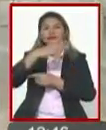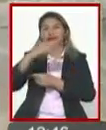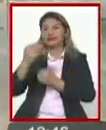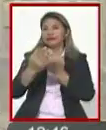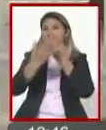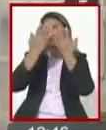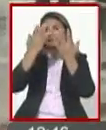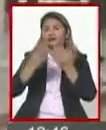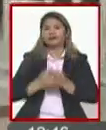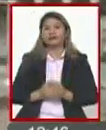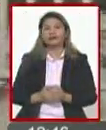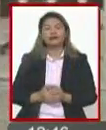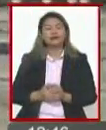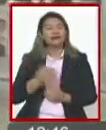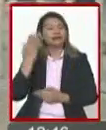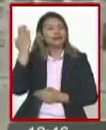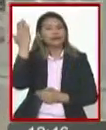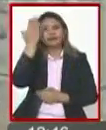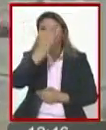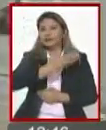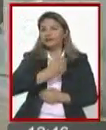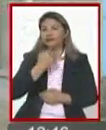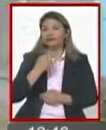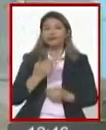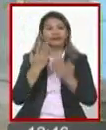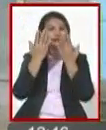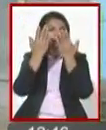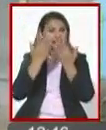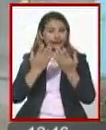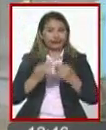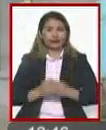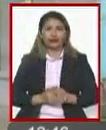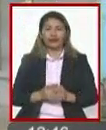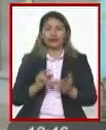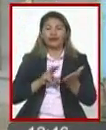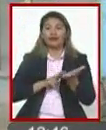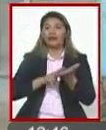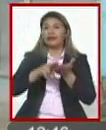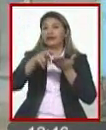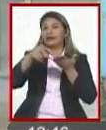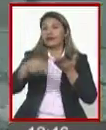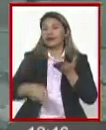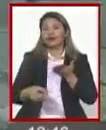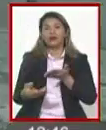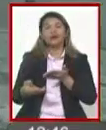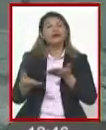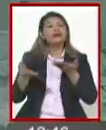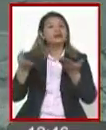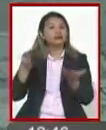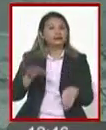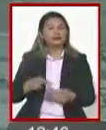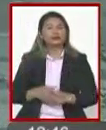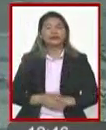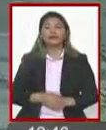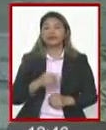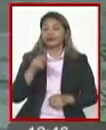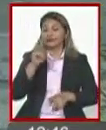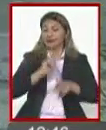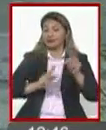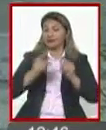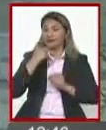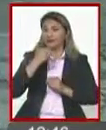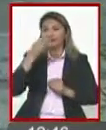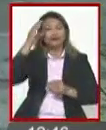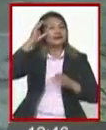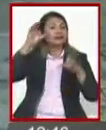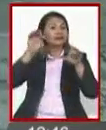lamentablemente, en un descuido, estimamos lamentable, resbaló y ha fallecido. Los compañeros de trabajo de la víctima manifestaron que